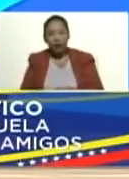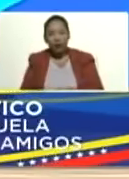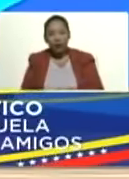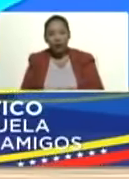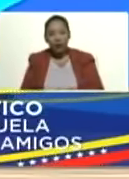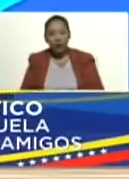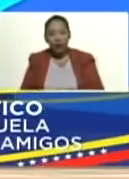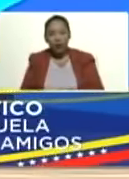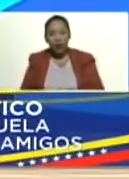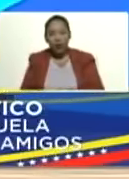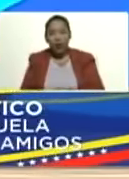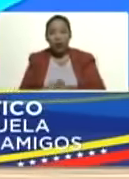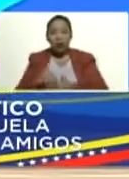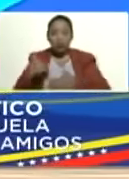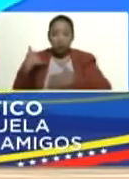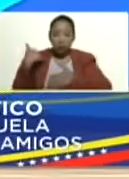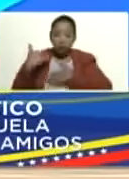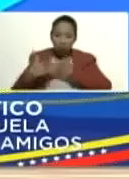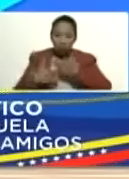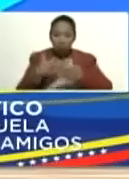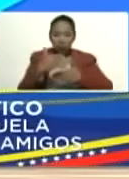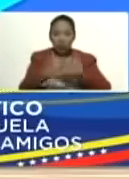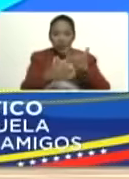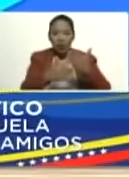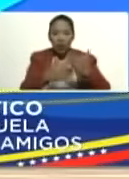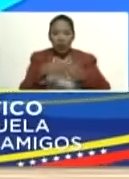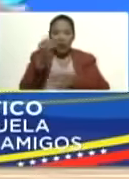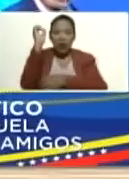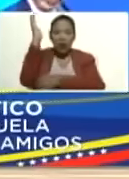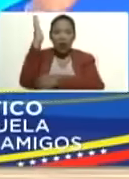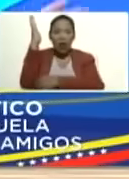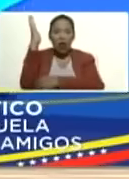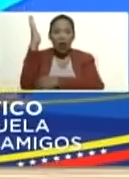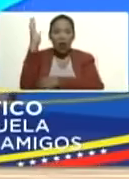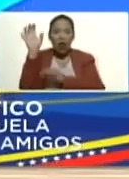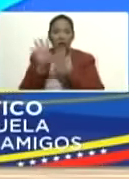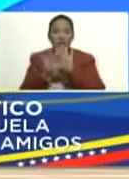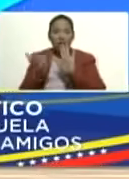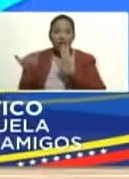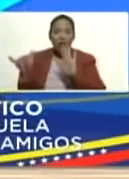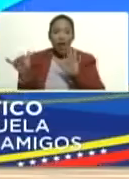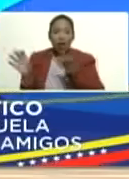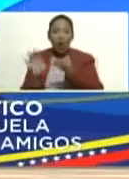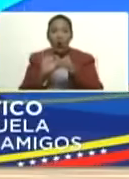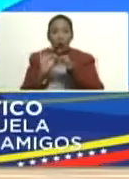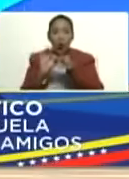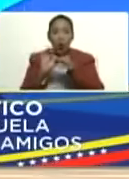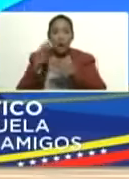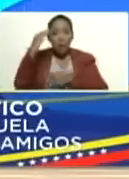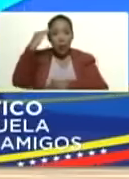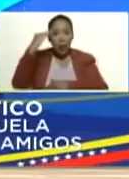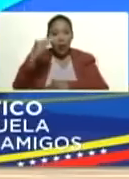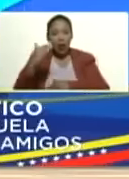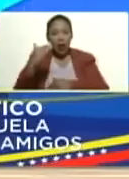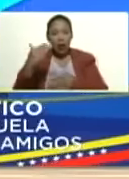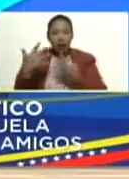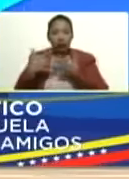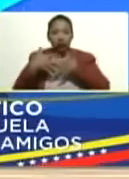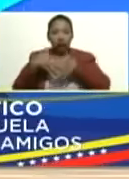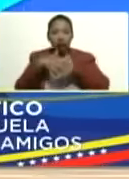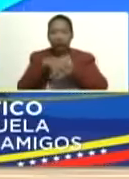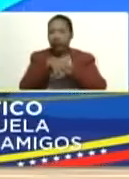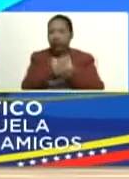Y así se va del Congreso Constituyente a unir ejércitos. Se une con el